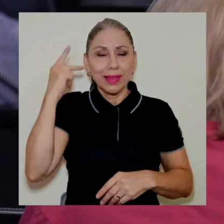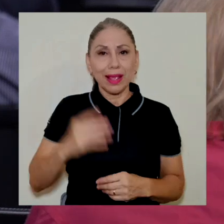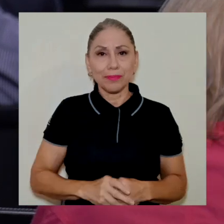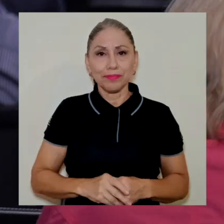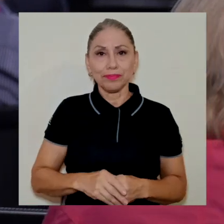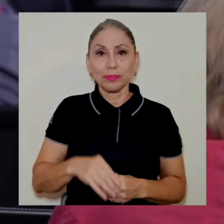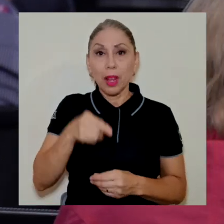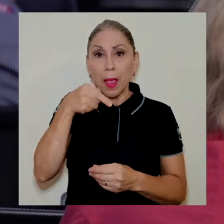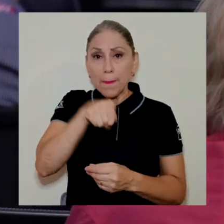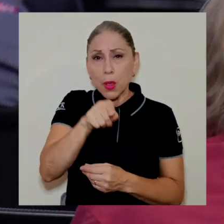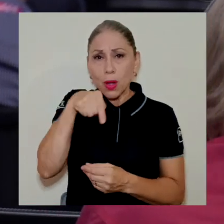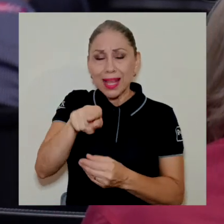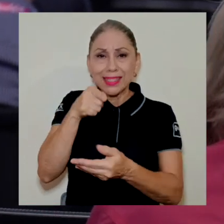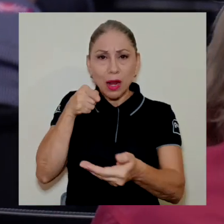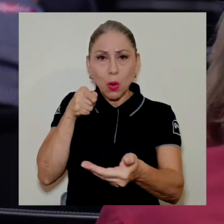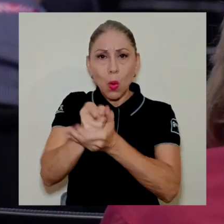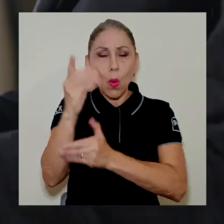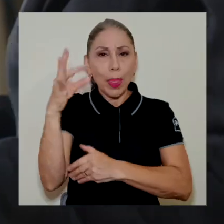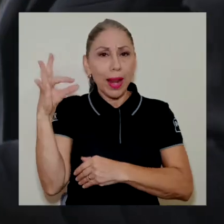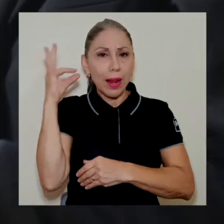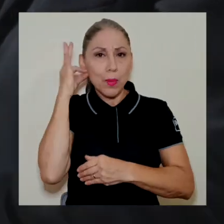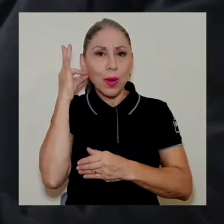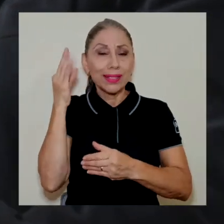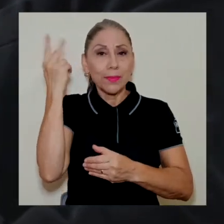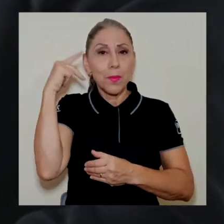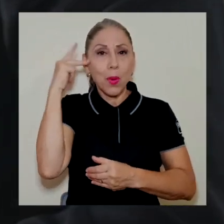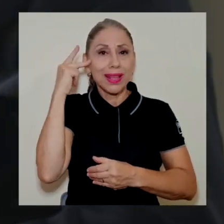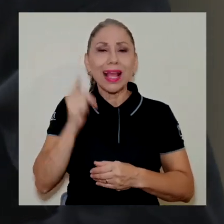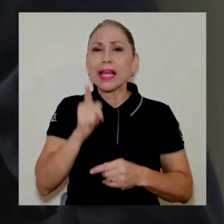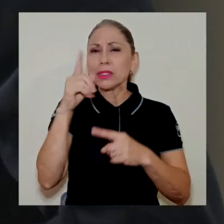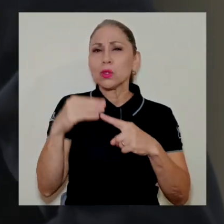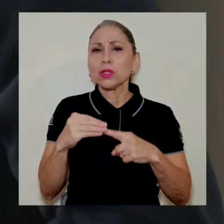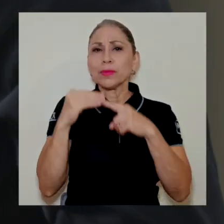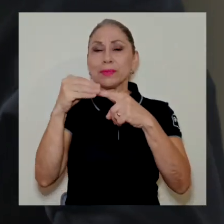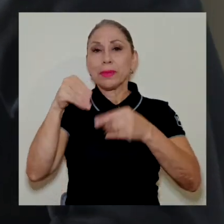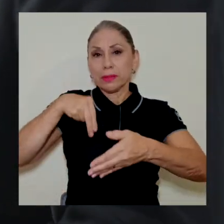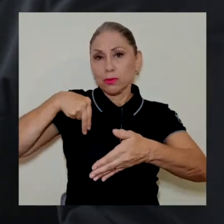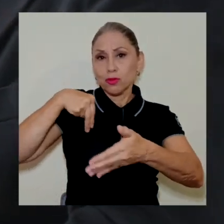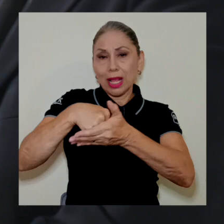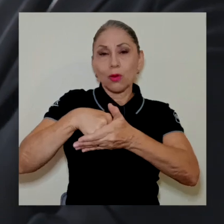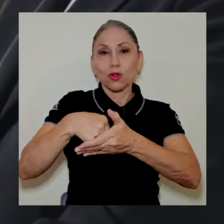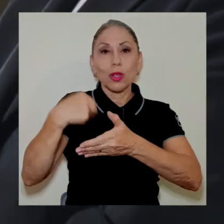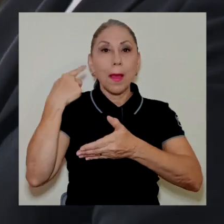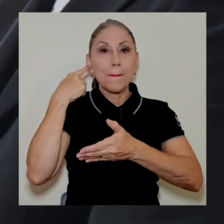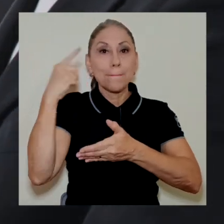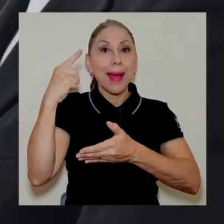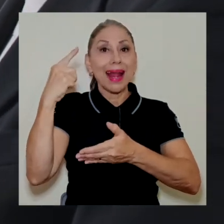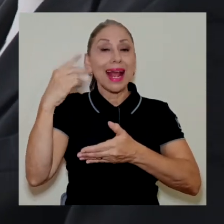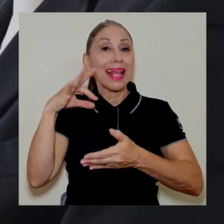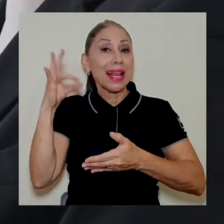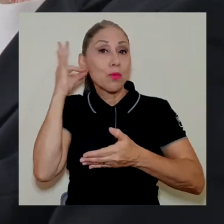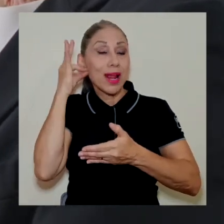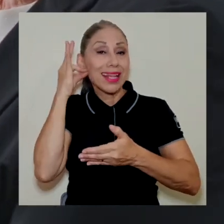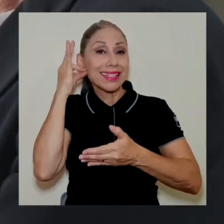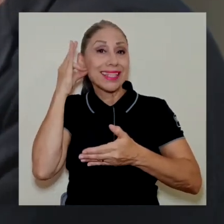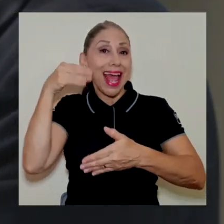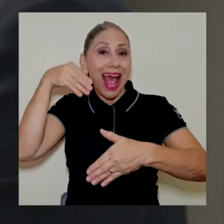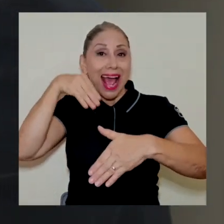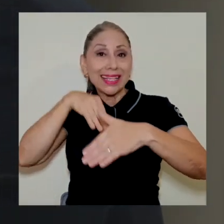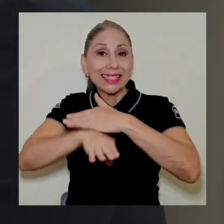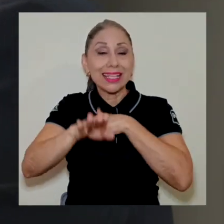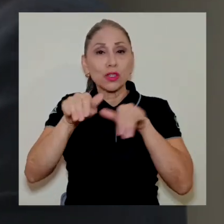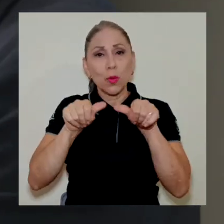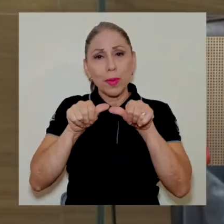La violencia contra las mujeres en política es uno de los principales obstáculos para el acceso y permanencia de las mujeres en espacios